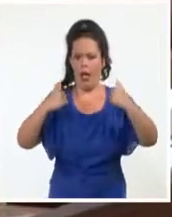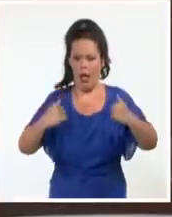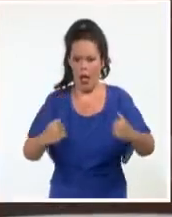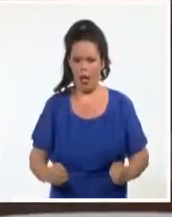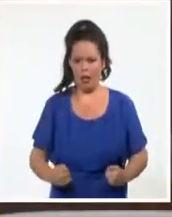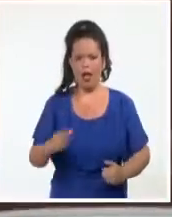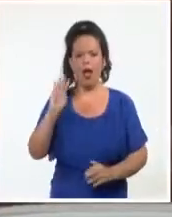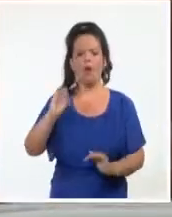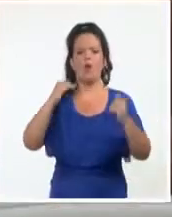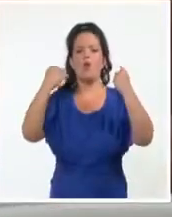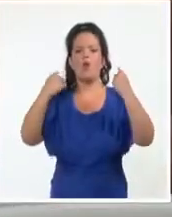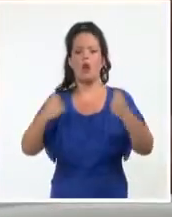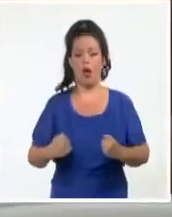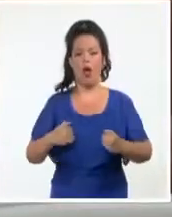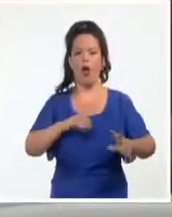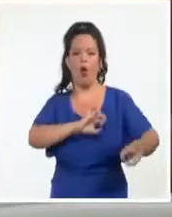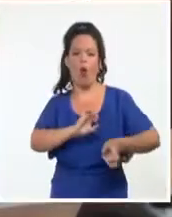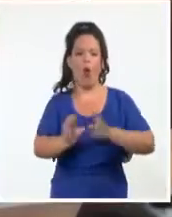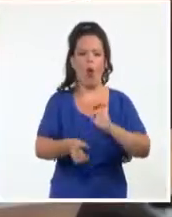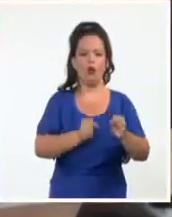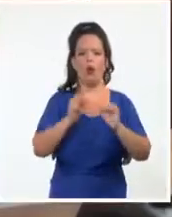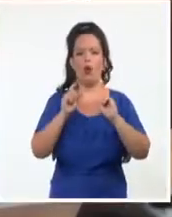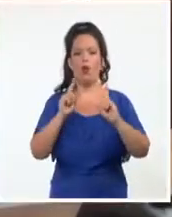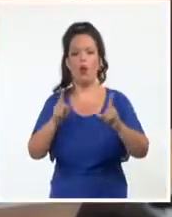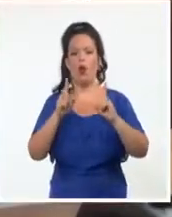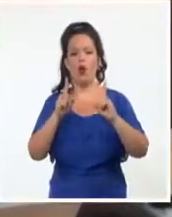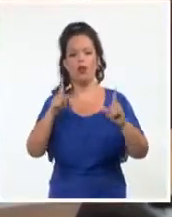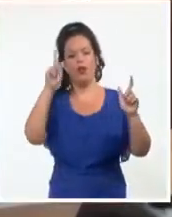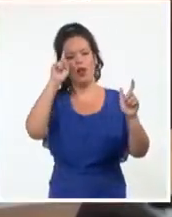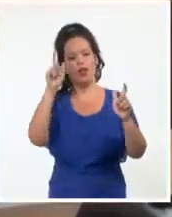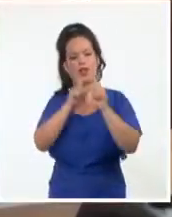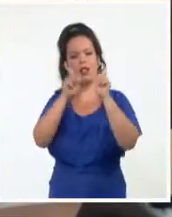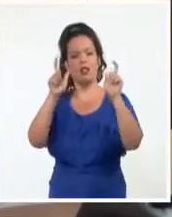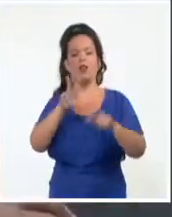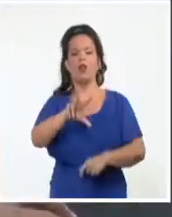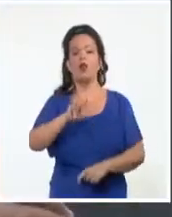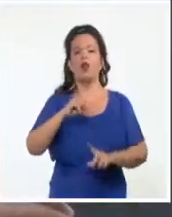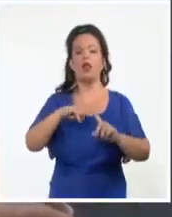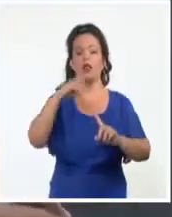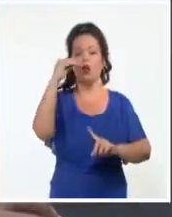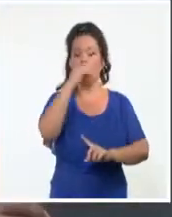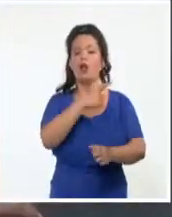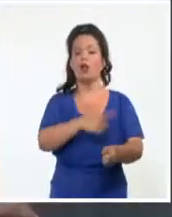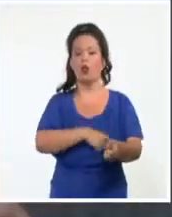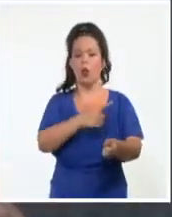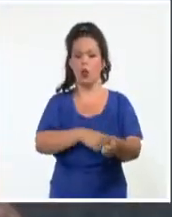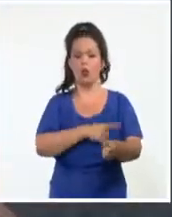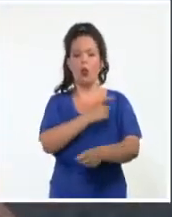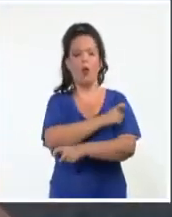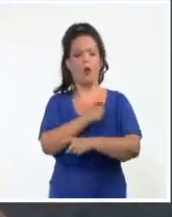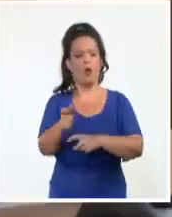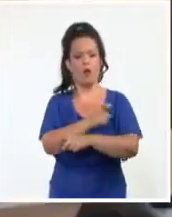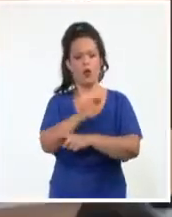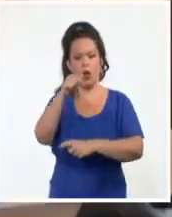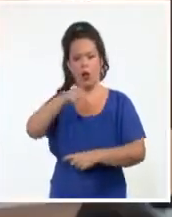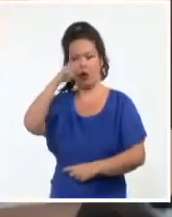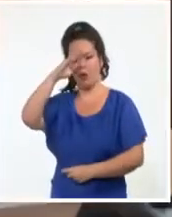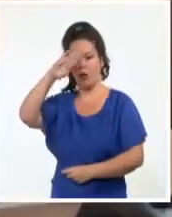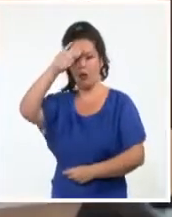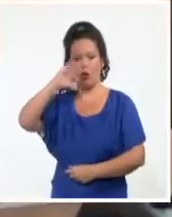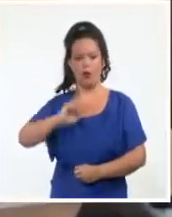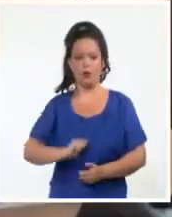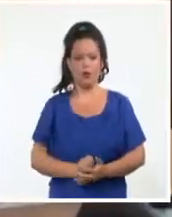como en un dominio de la cultura política y científica, de las nuevas tecnologías y de la tradición pedagógica de la nación. Porque estamos hablando